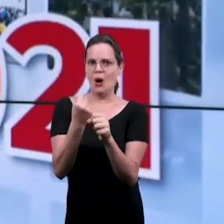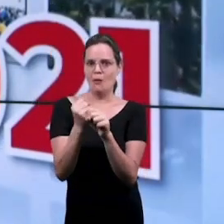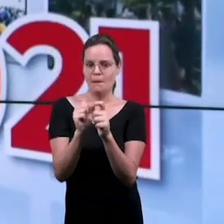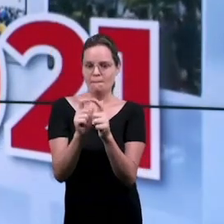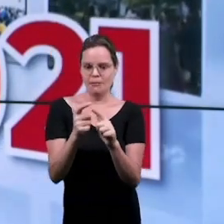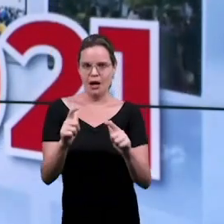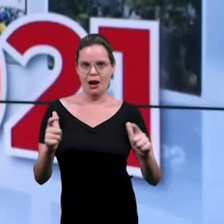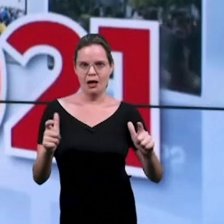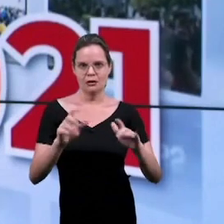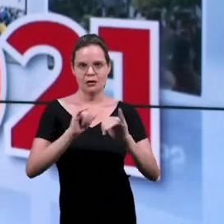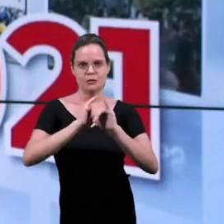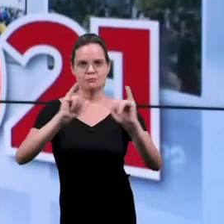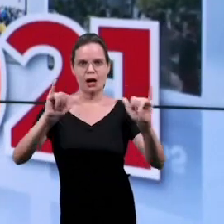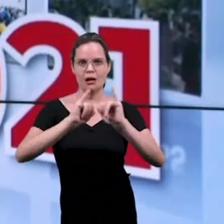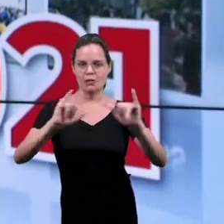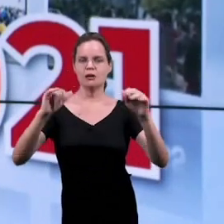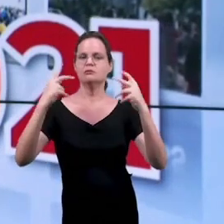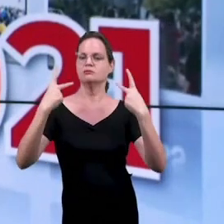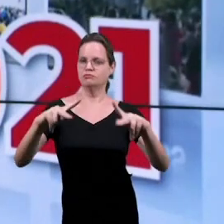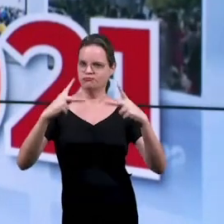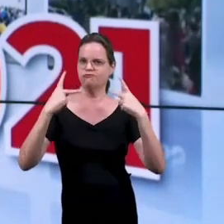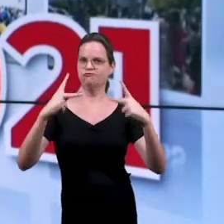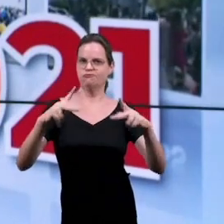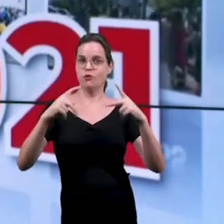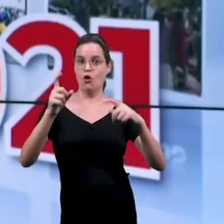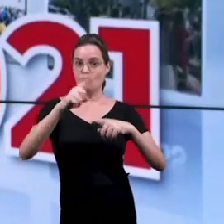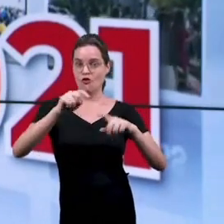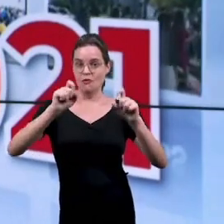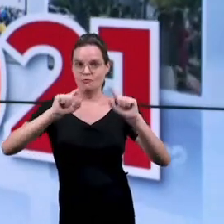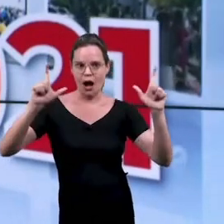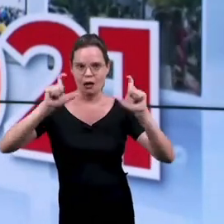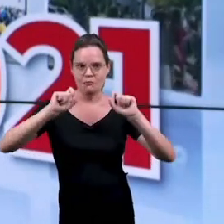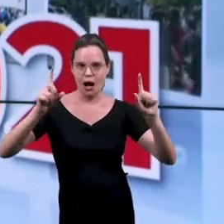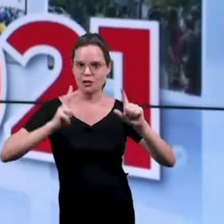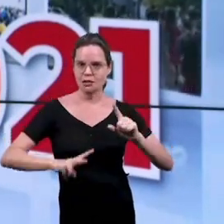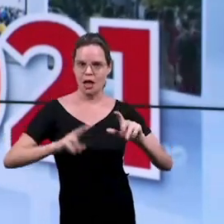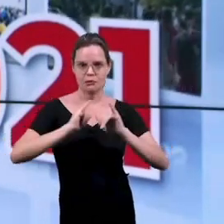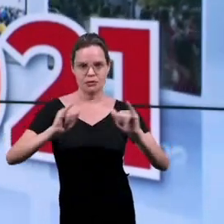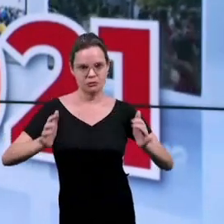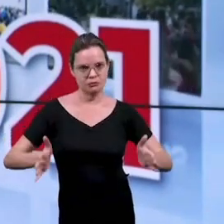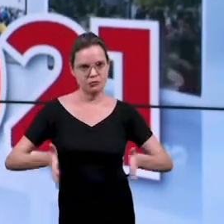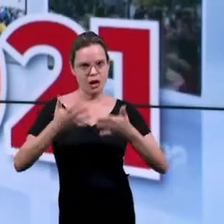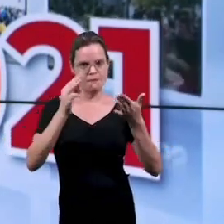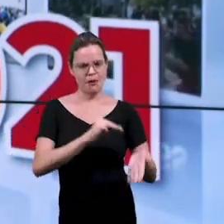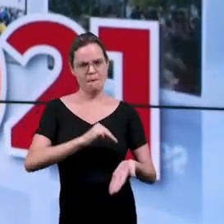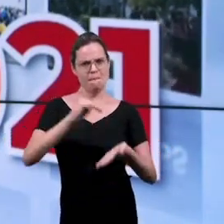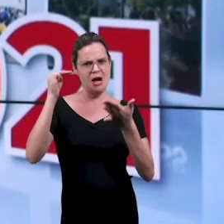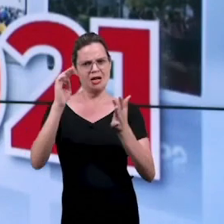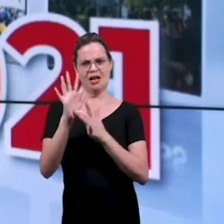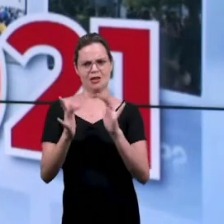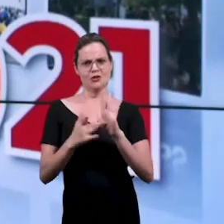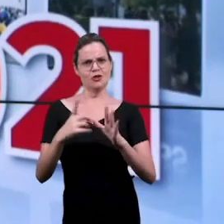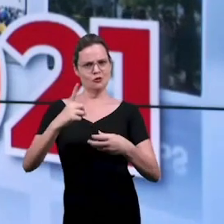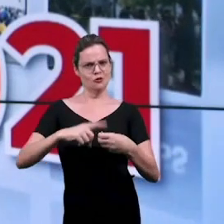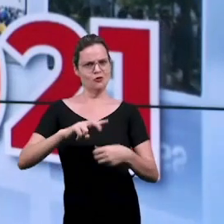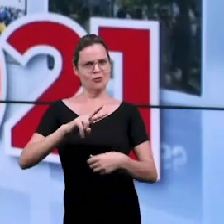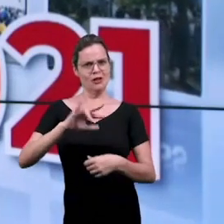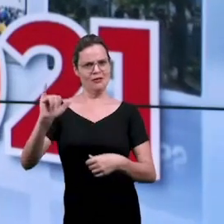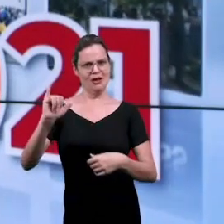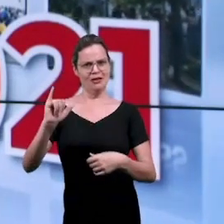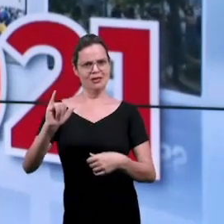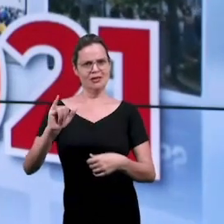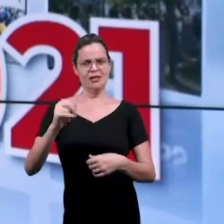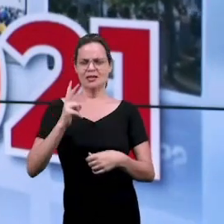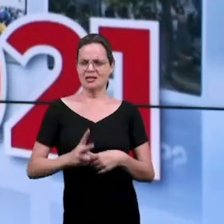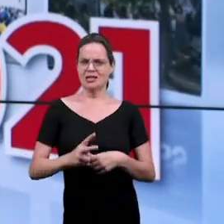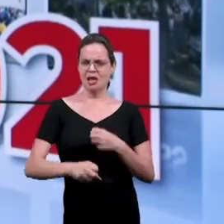Altísimo. La obra creció. El mensaje fue predicado, la alerta continúa siendo dada.